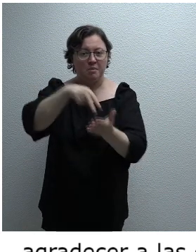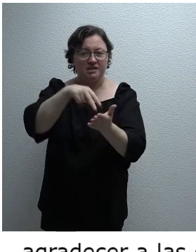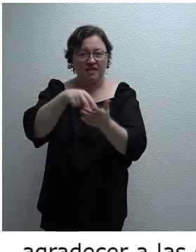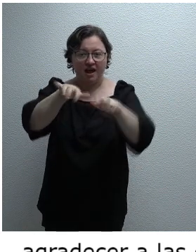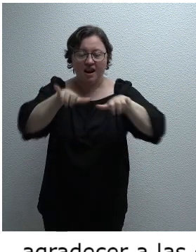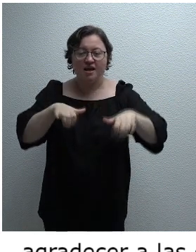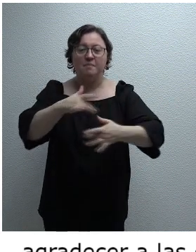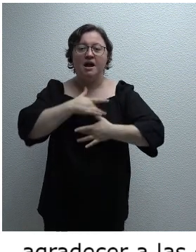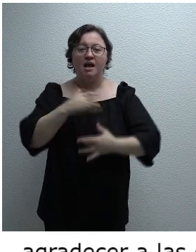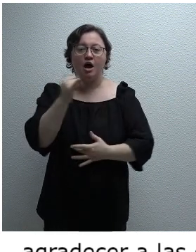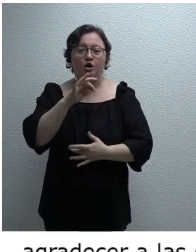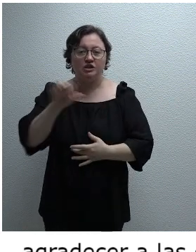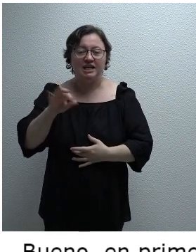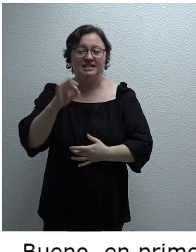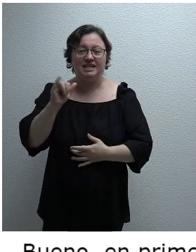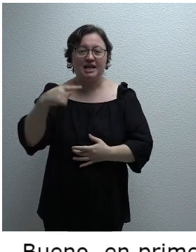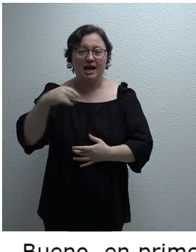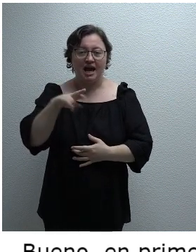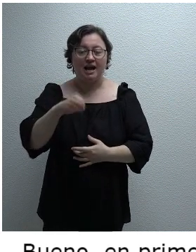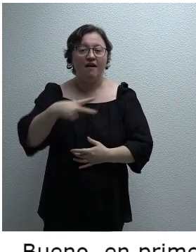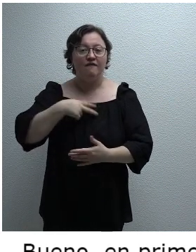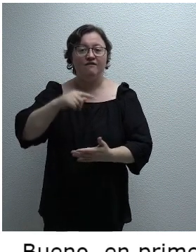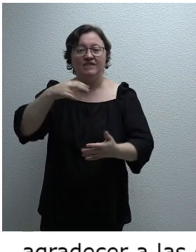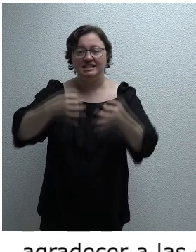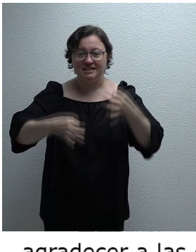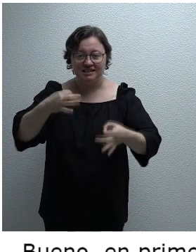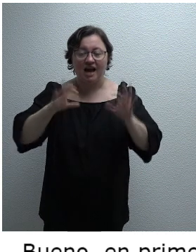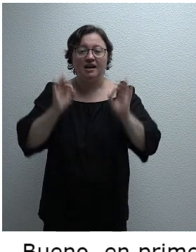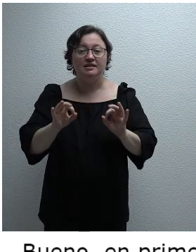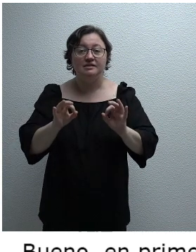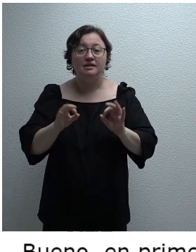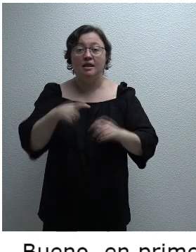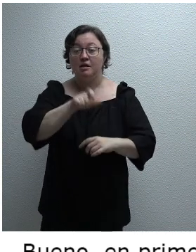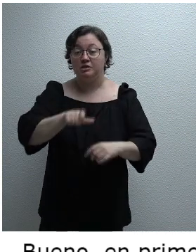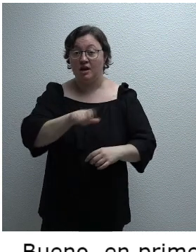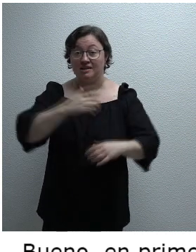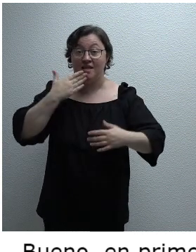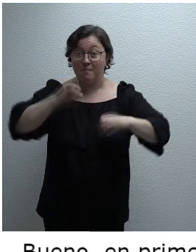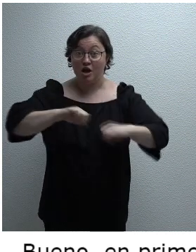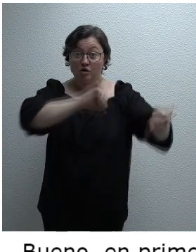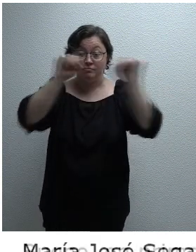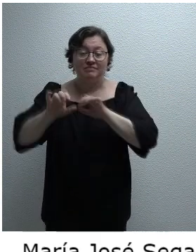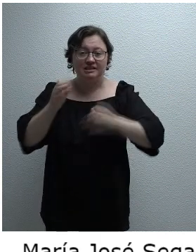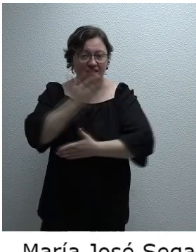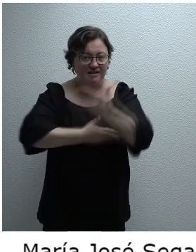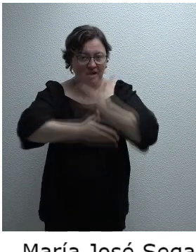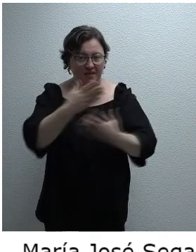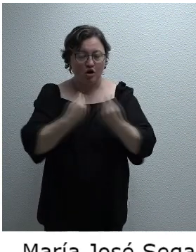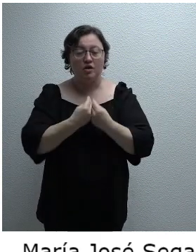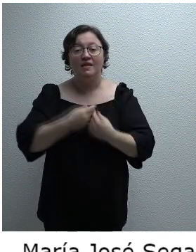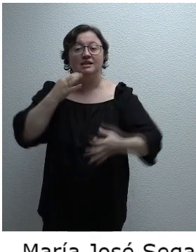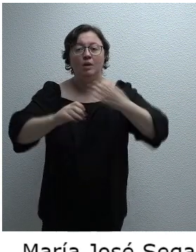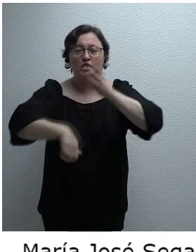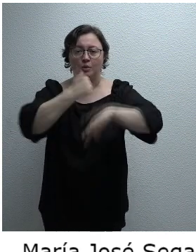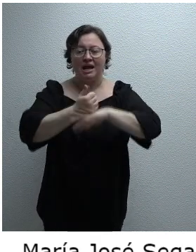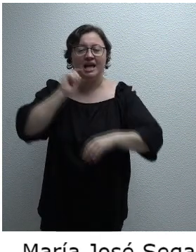presencialmente. María José Segarra Crespo, fiscal de sala para la protección de personas mayores con discapacidad del Tribunal Supremo, antigua